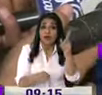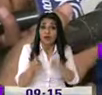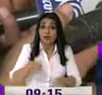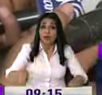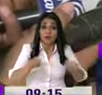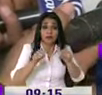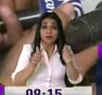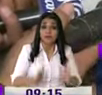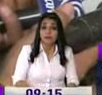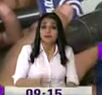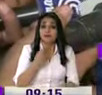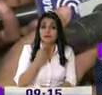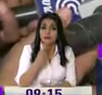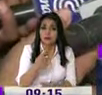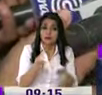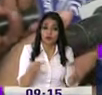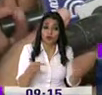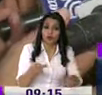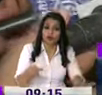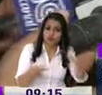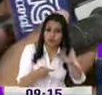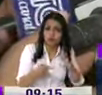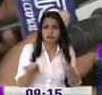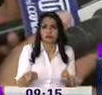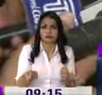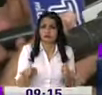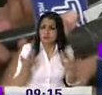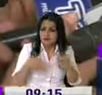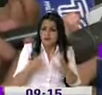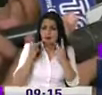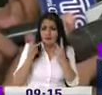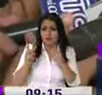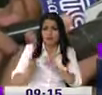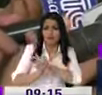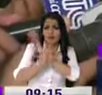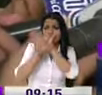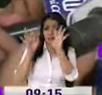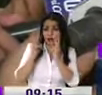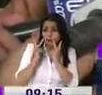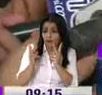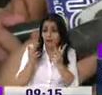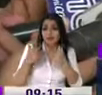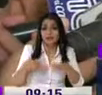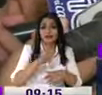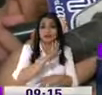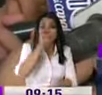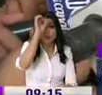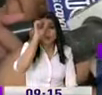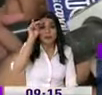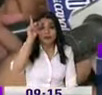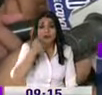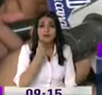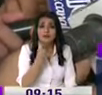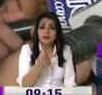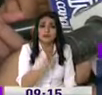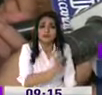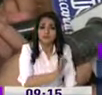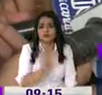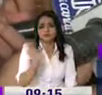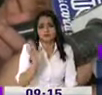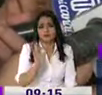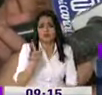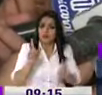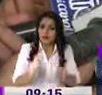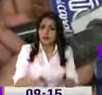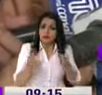de los asambleístas de oposición, los oficialistas, ya están promocionando su criterio. Entonces, eso